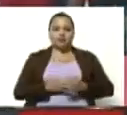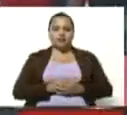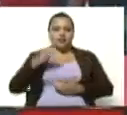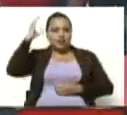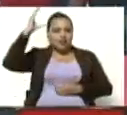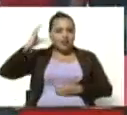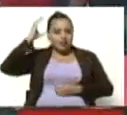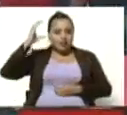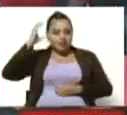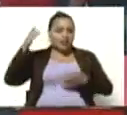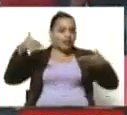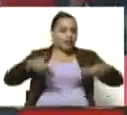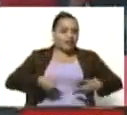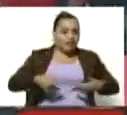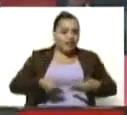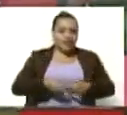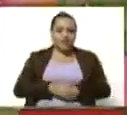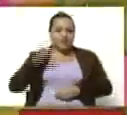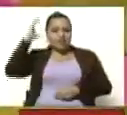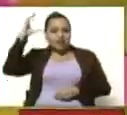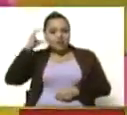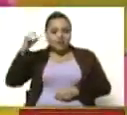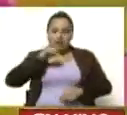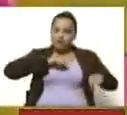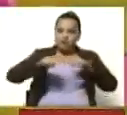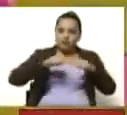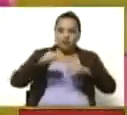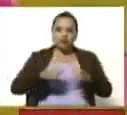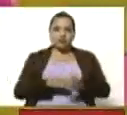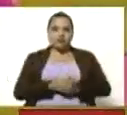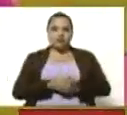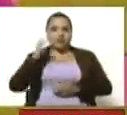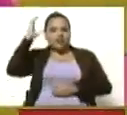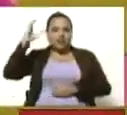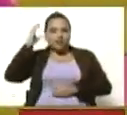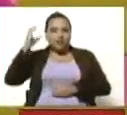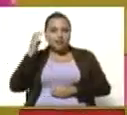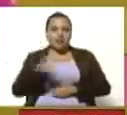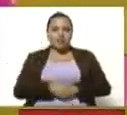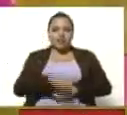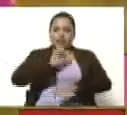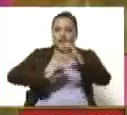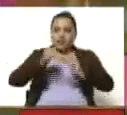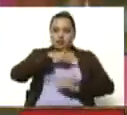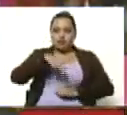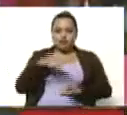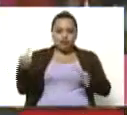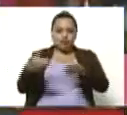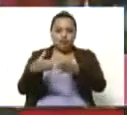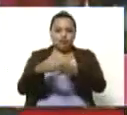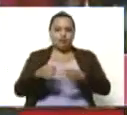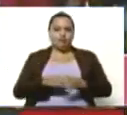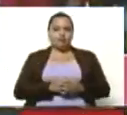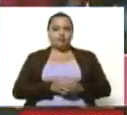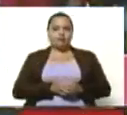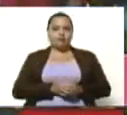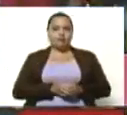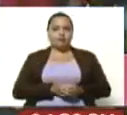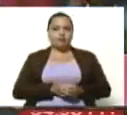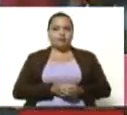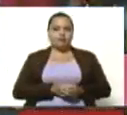capacidad de lucha la capacidad de acción la capacidad de combate de nuestro partido y